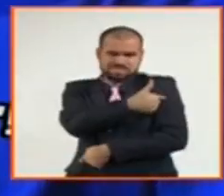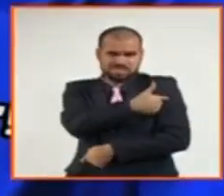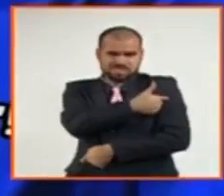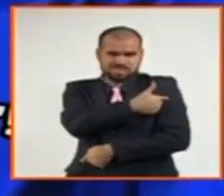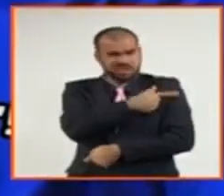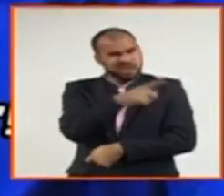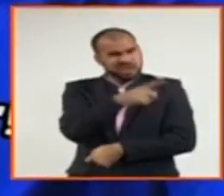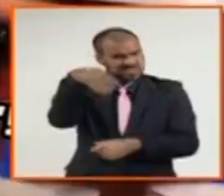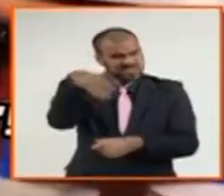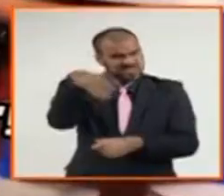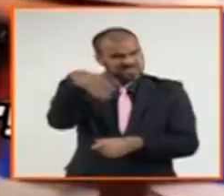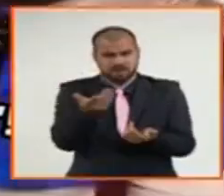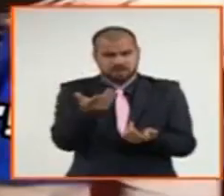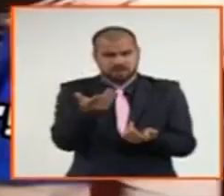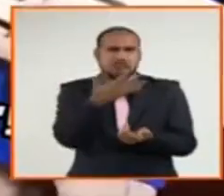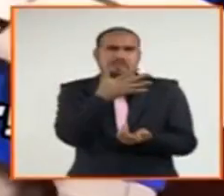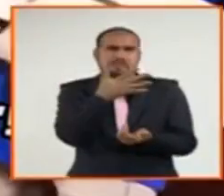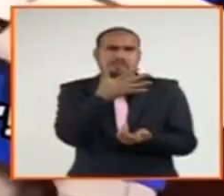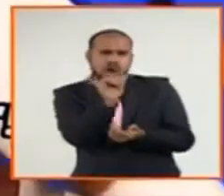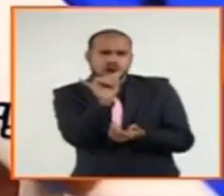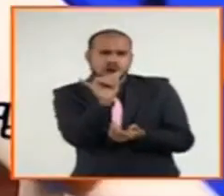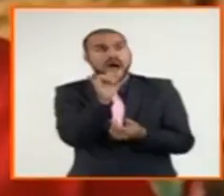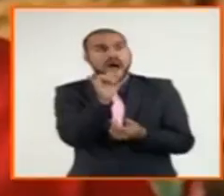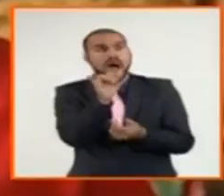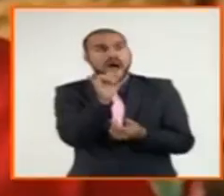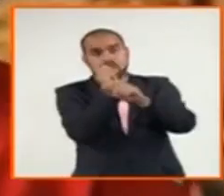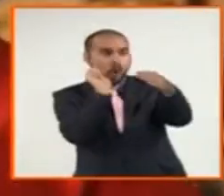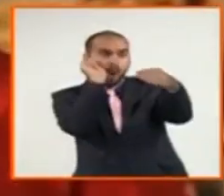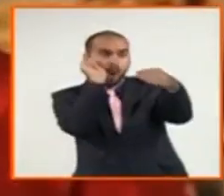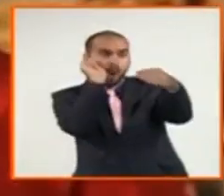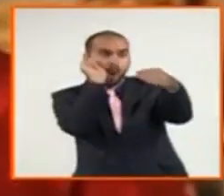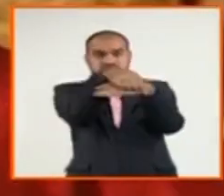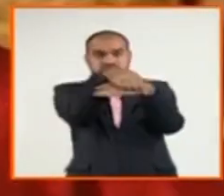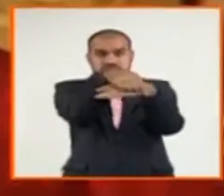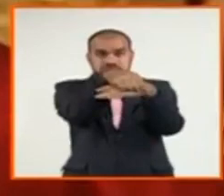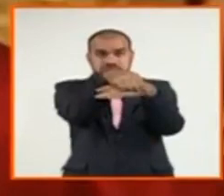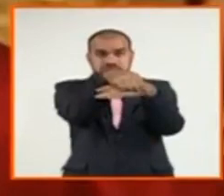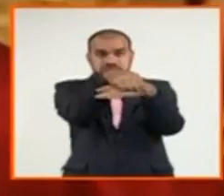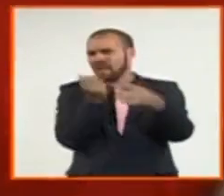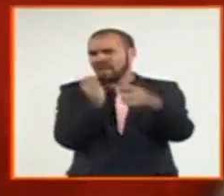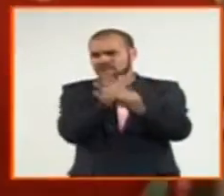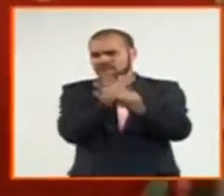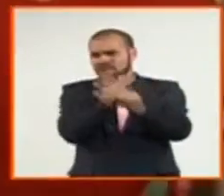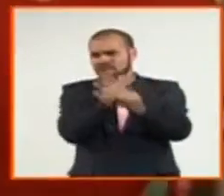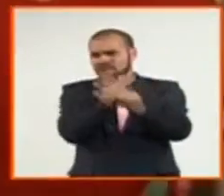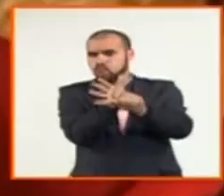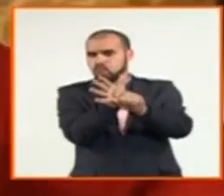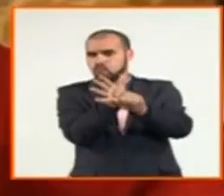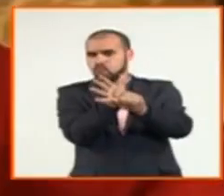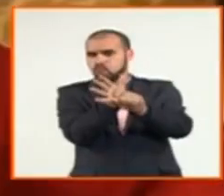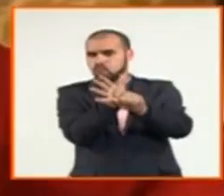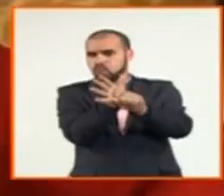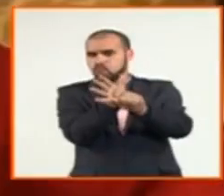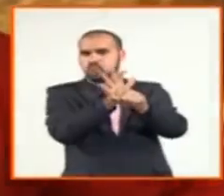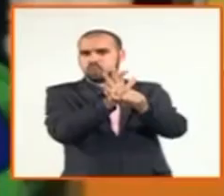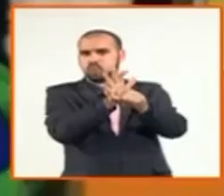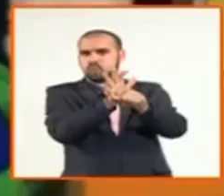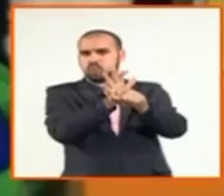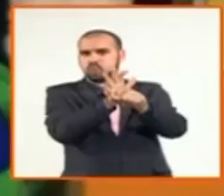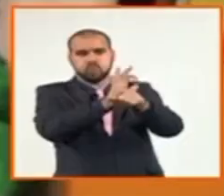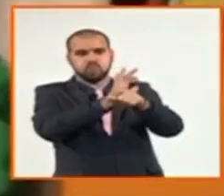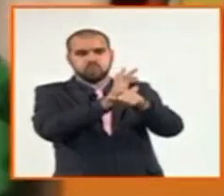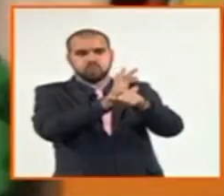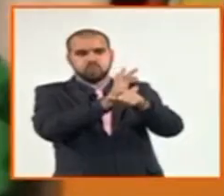es un tremendo batazo. Y el corona se va, se va, se va.